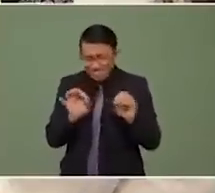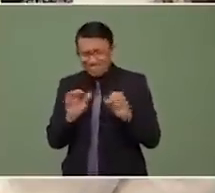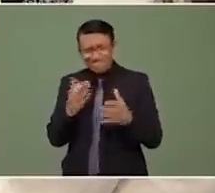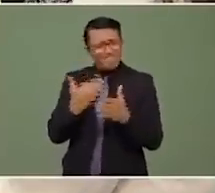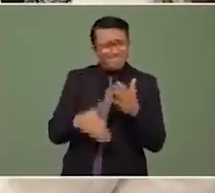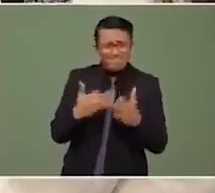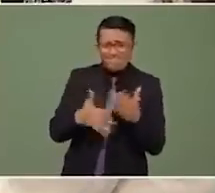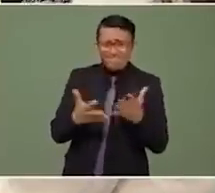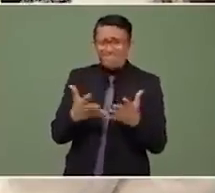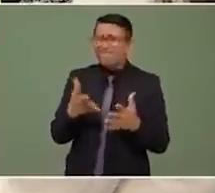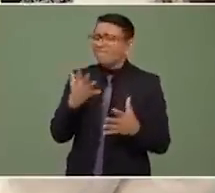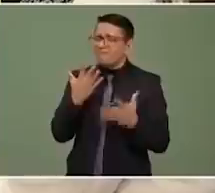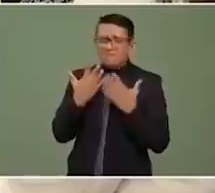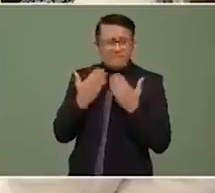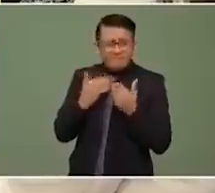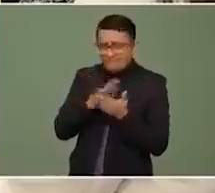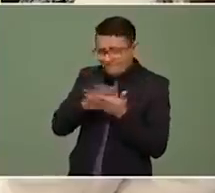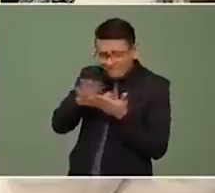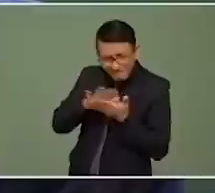no hay medicinas